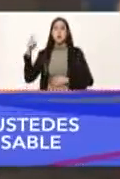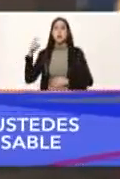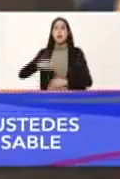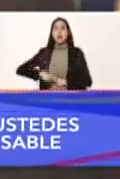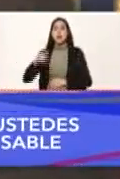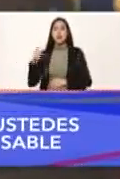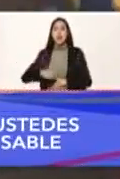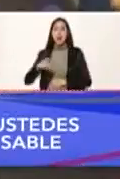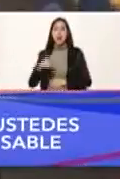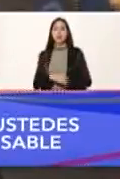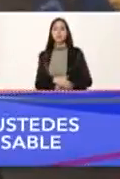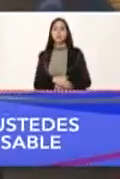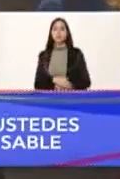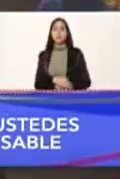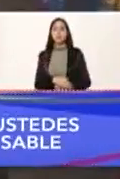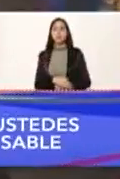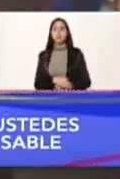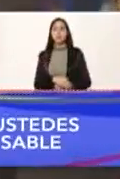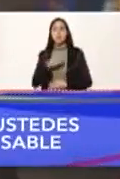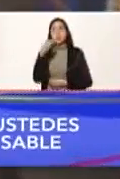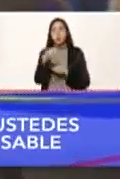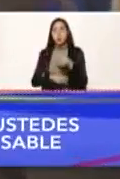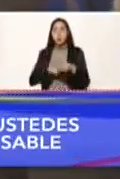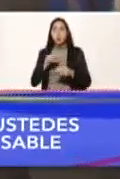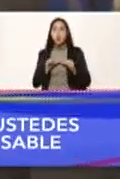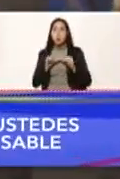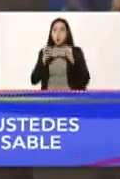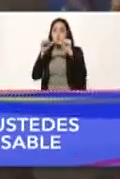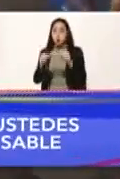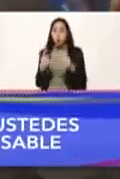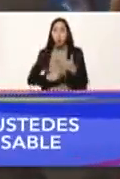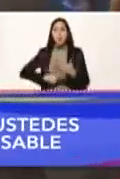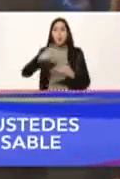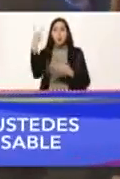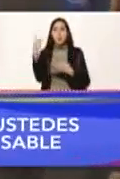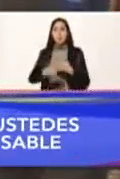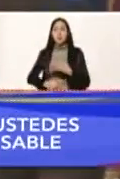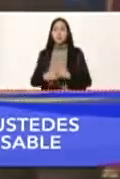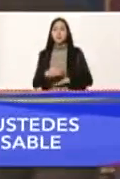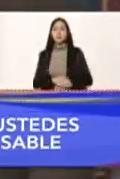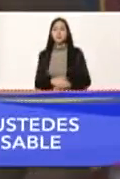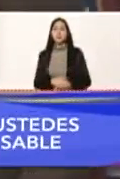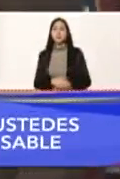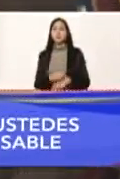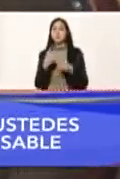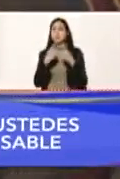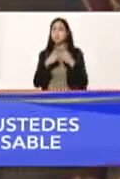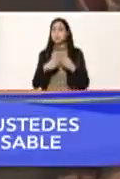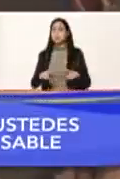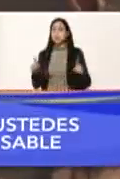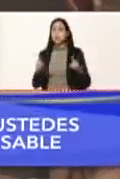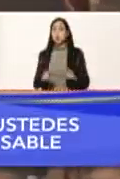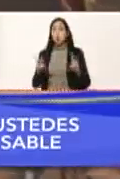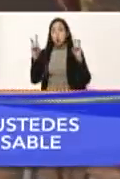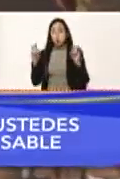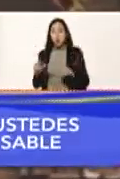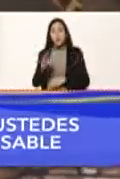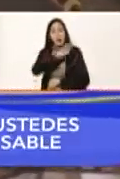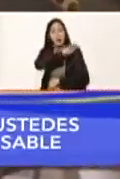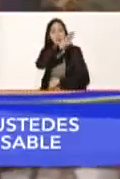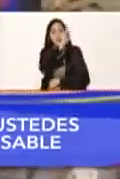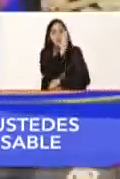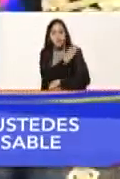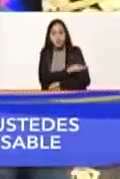necesaria para la continuidad de los planes, pero para imprimir nueva energía, nueva